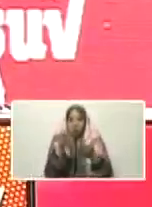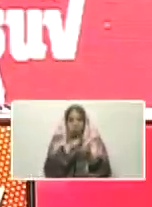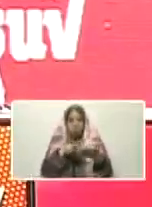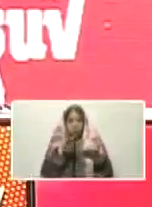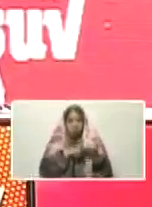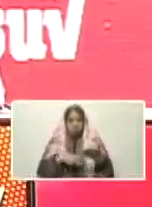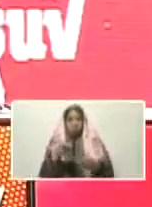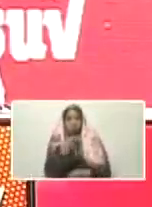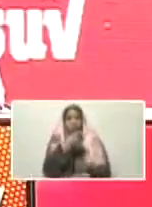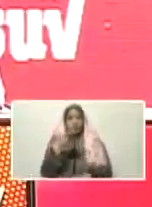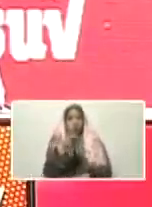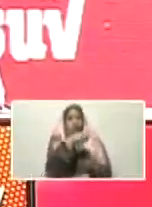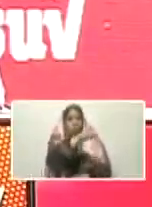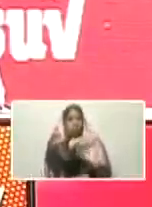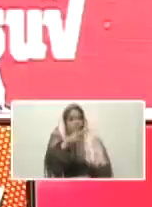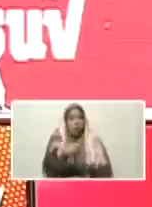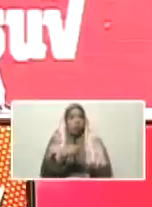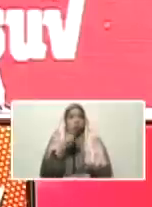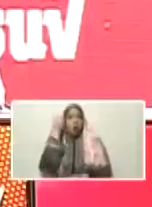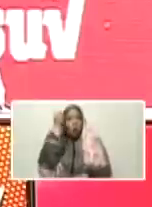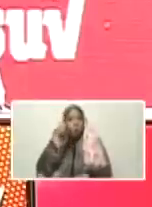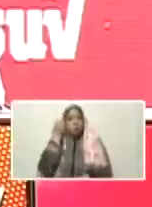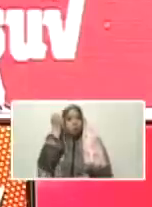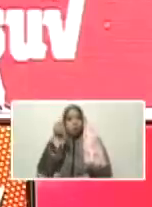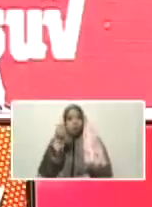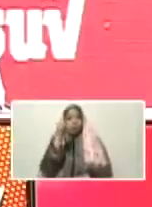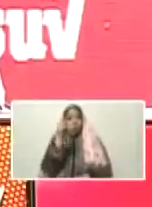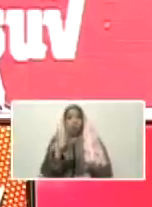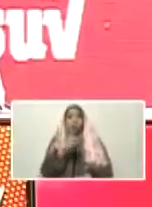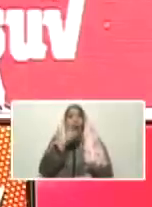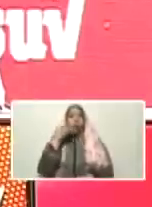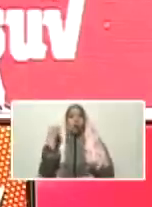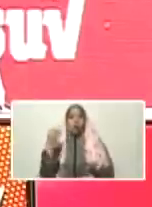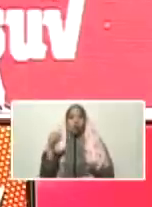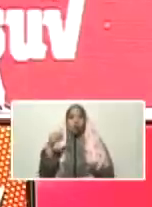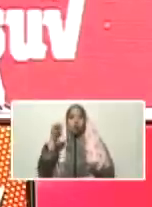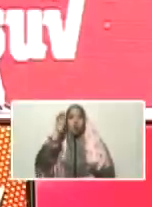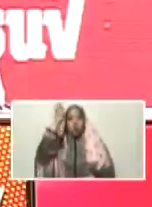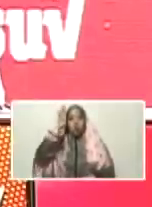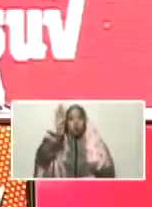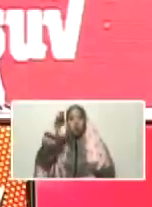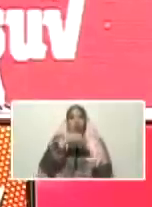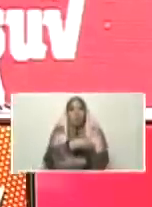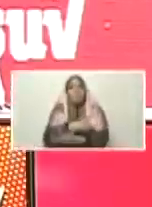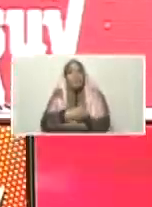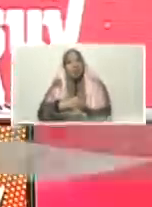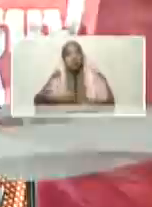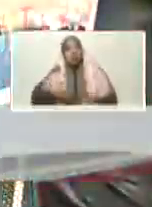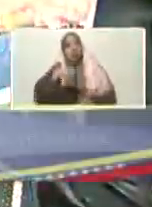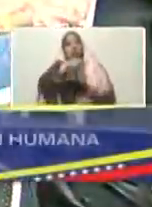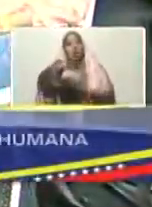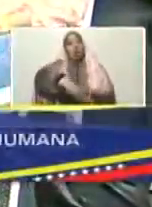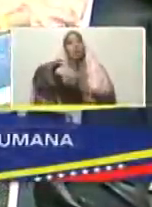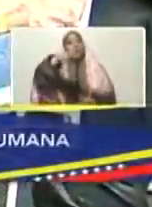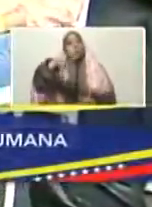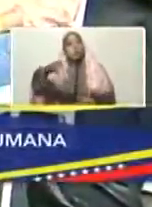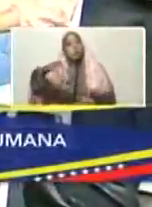recogimos las opiniones de lo que son las aspiraciones de millones de hombres y mujeres